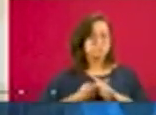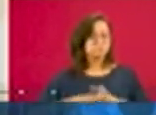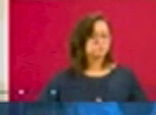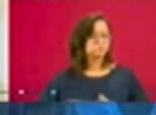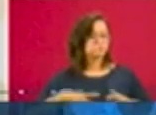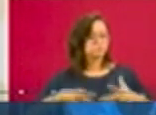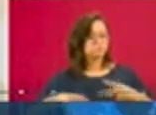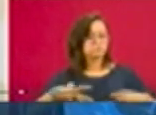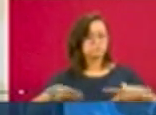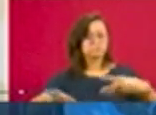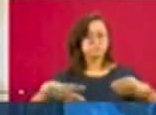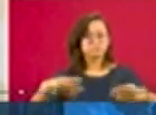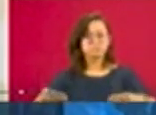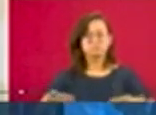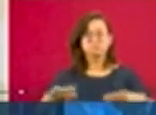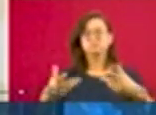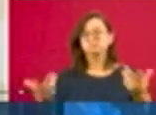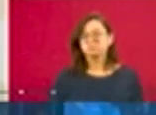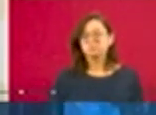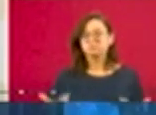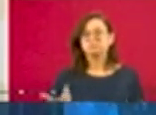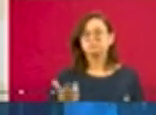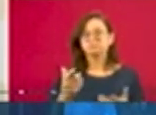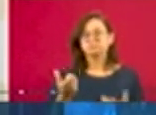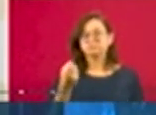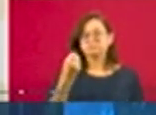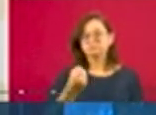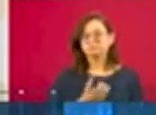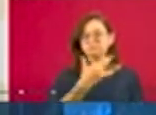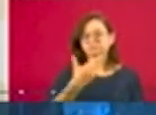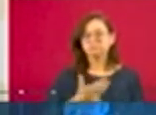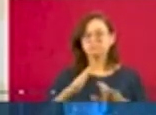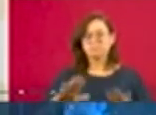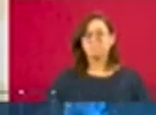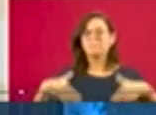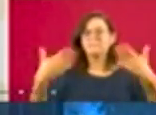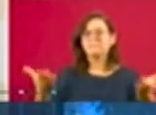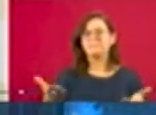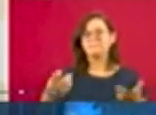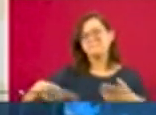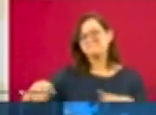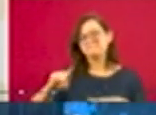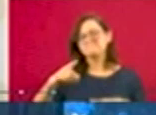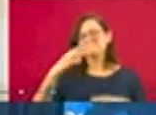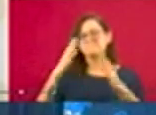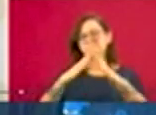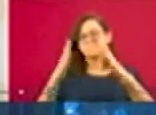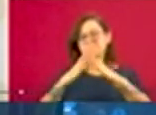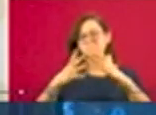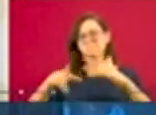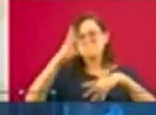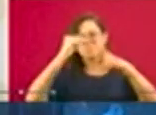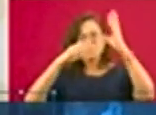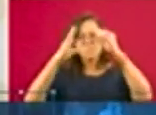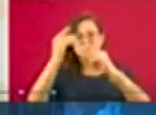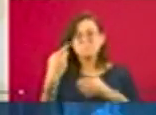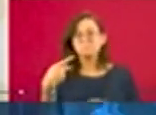que te exhiba el 5.3, ¿no? Y todo eso viene en nuestra página, Joaquín. Oye, en el